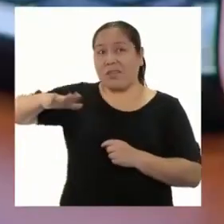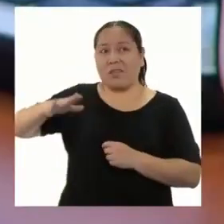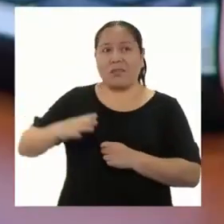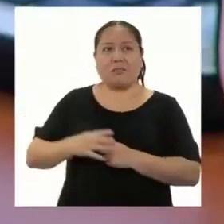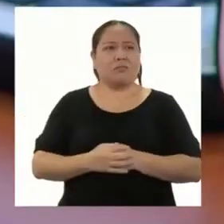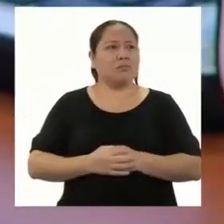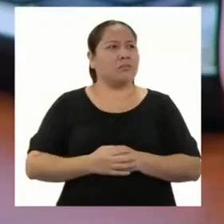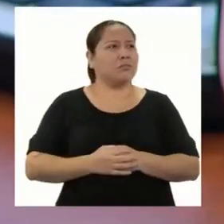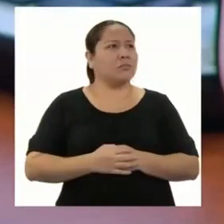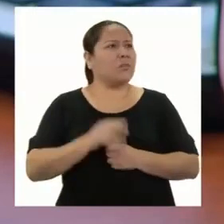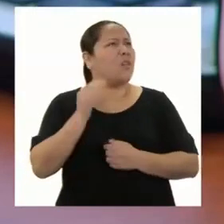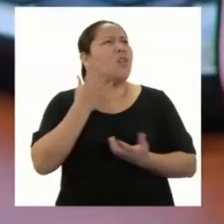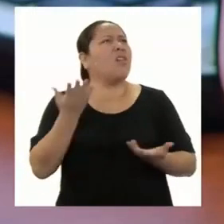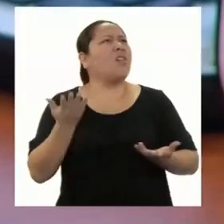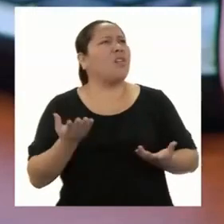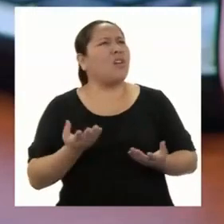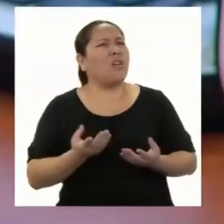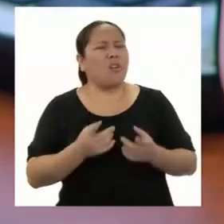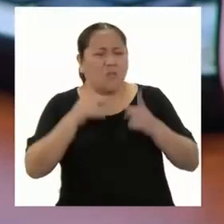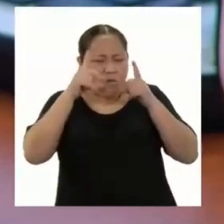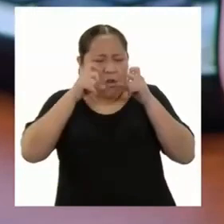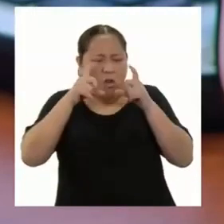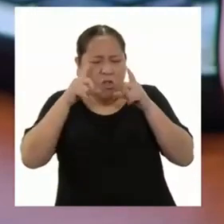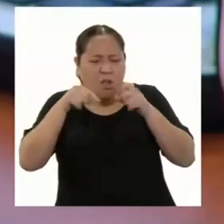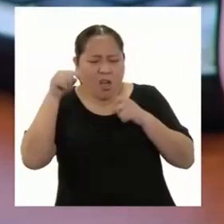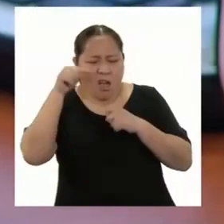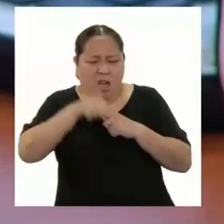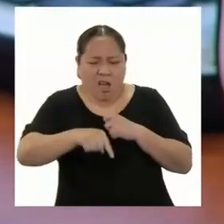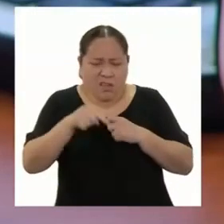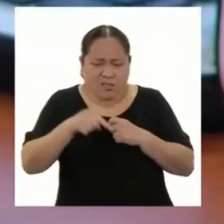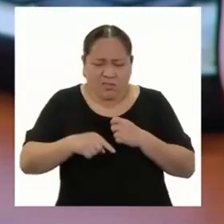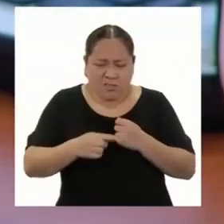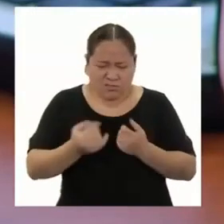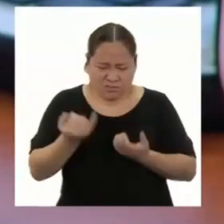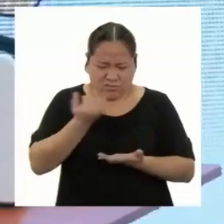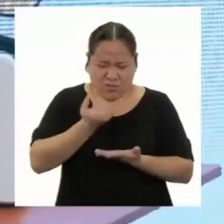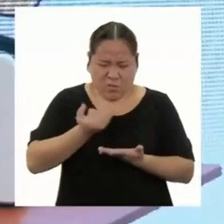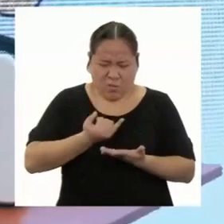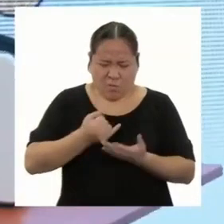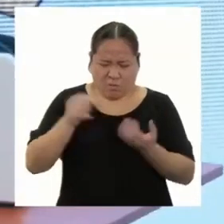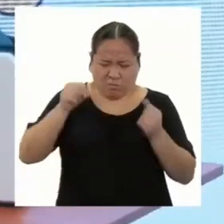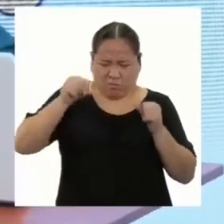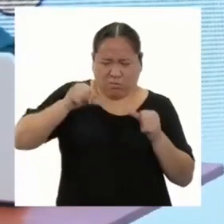Oye, ¿qué haces fotografiando esos garabatos?